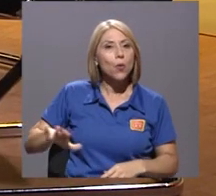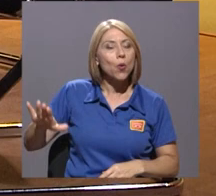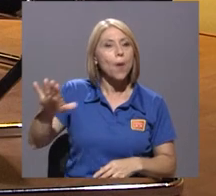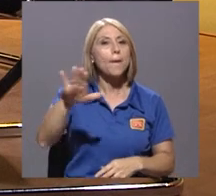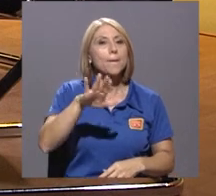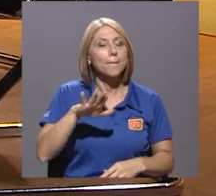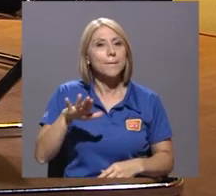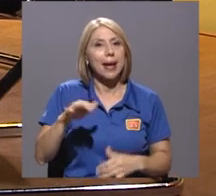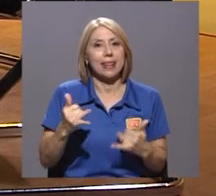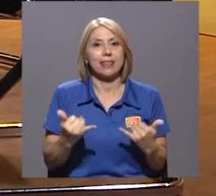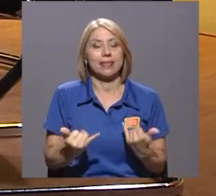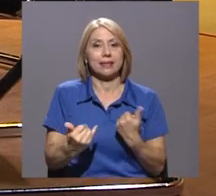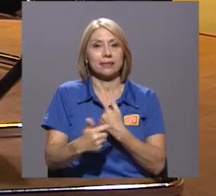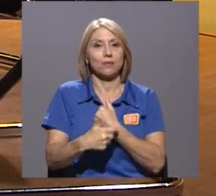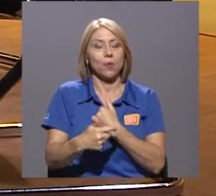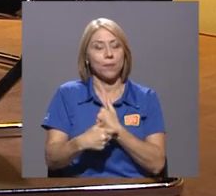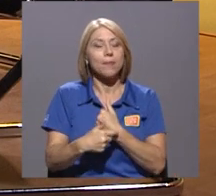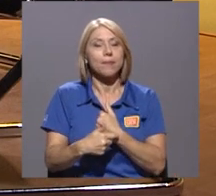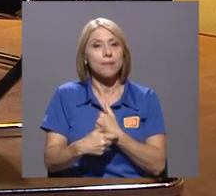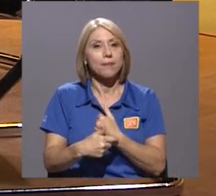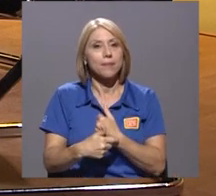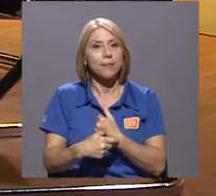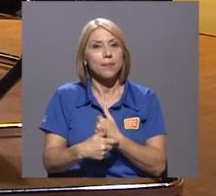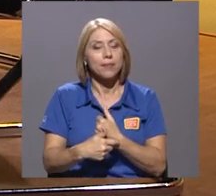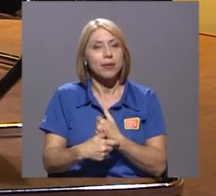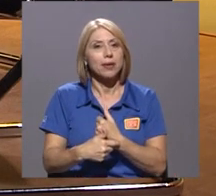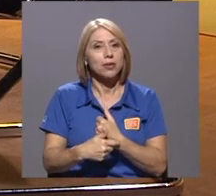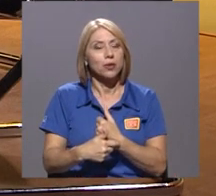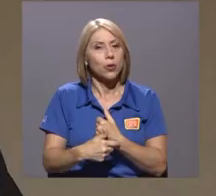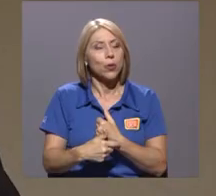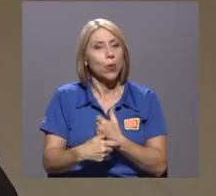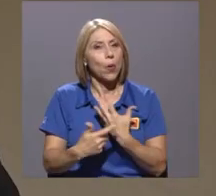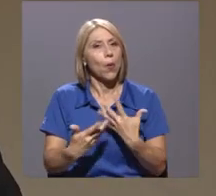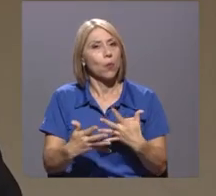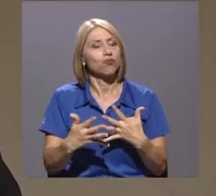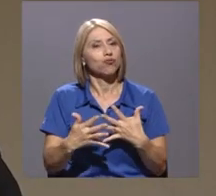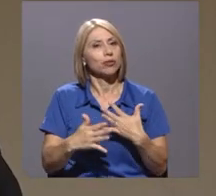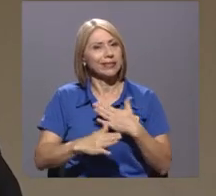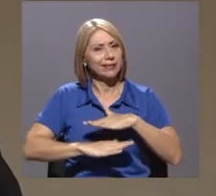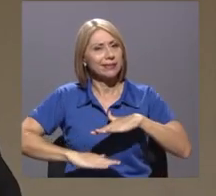de este momento me parece que se sostiene